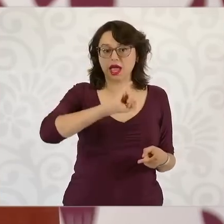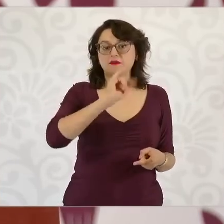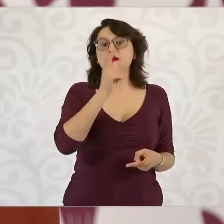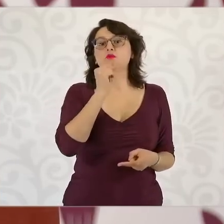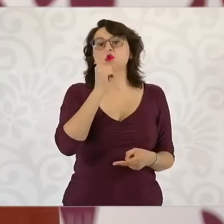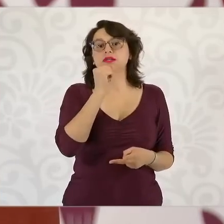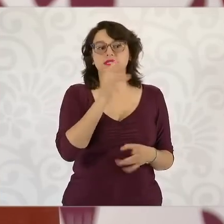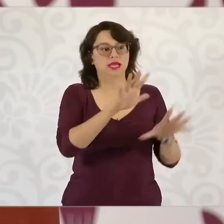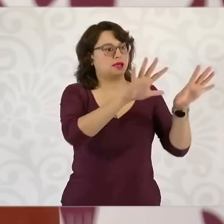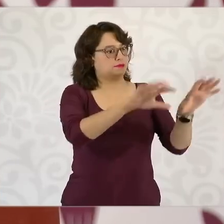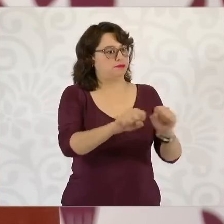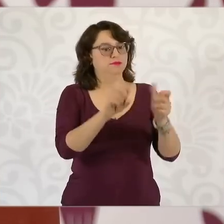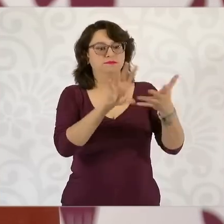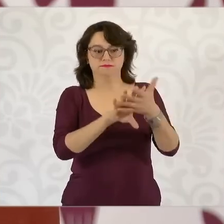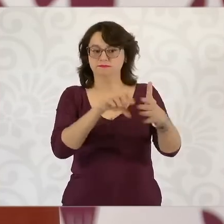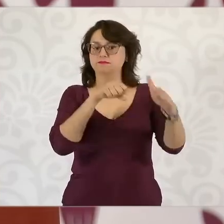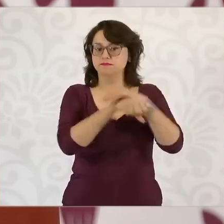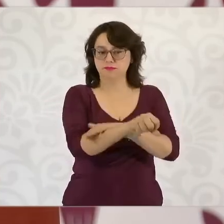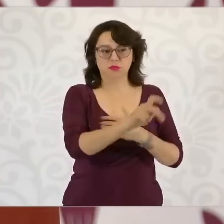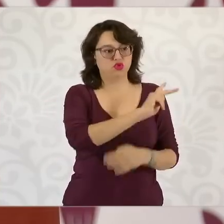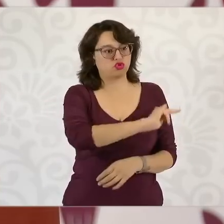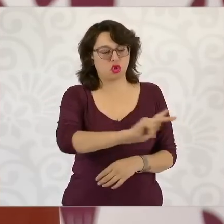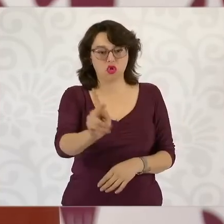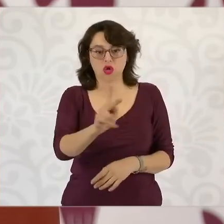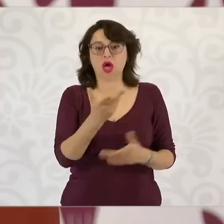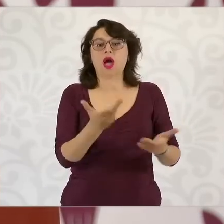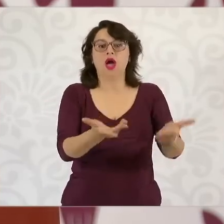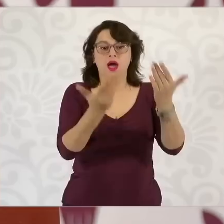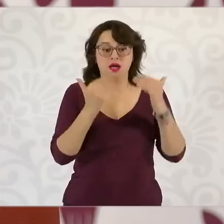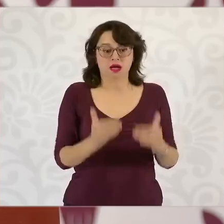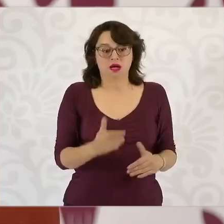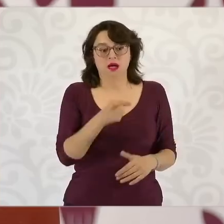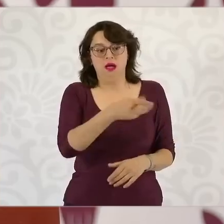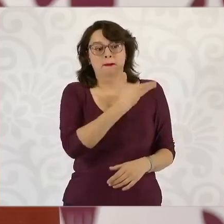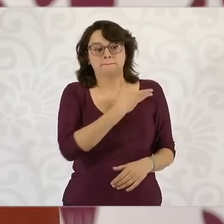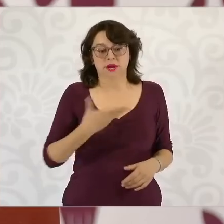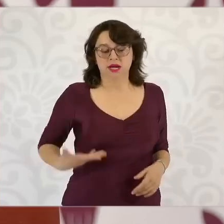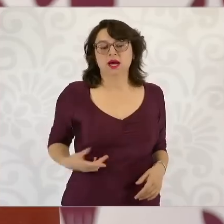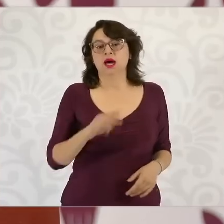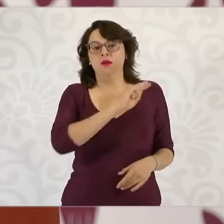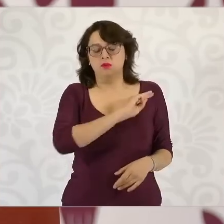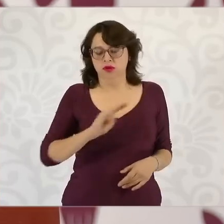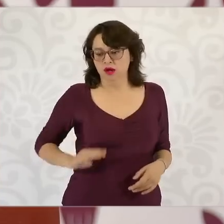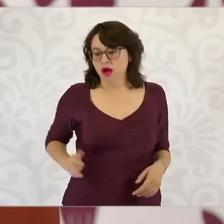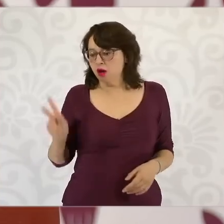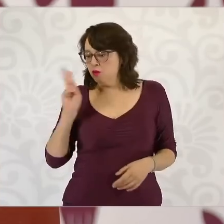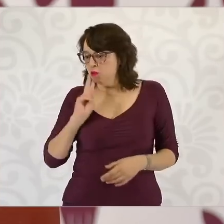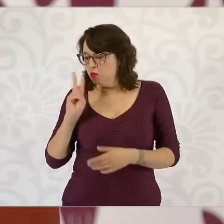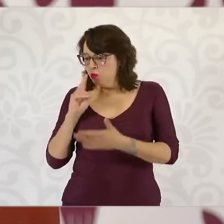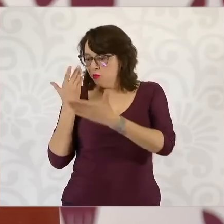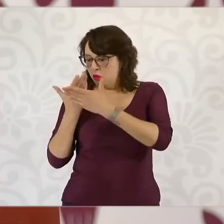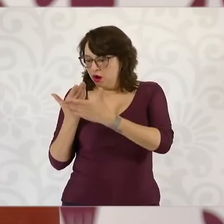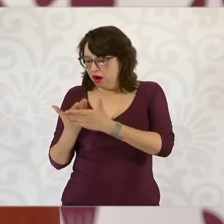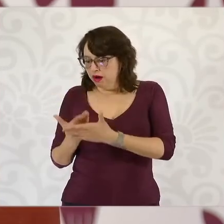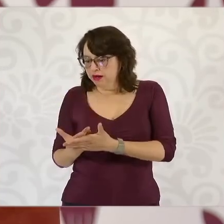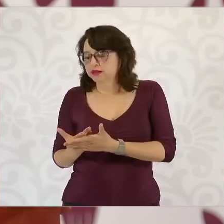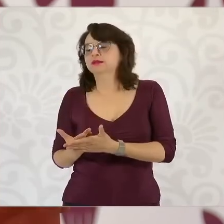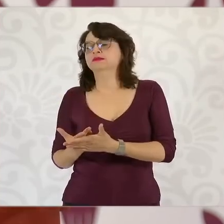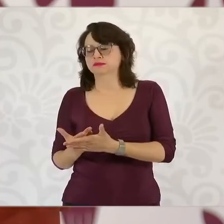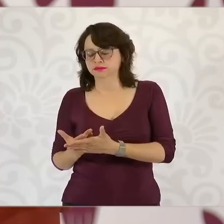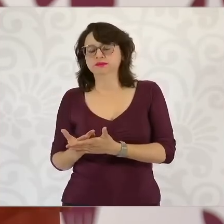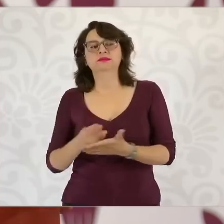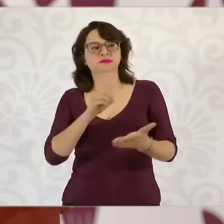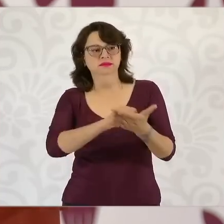cárcel, y el siguiente paso que hicimos fue llevar al presidente municipal a esta audiencia, que ya